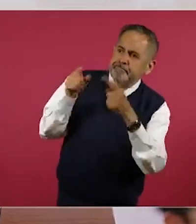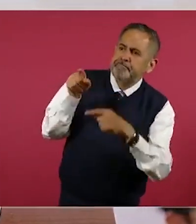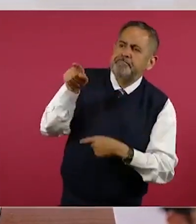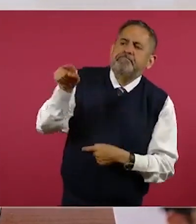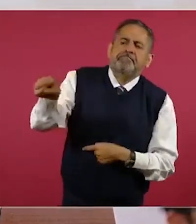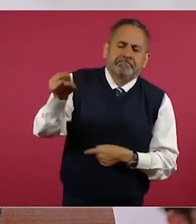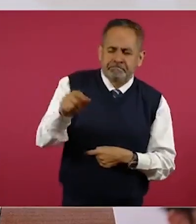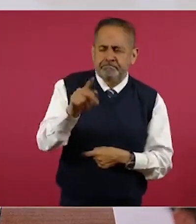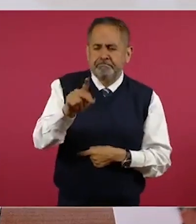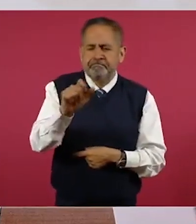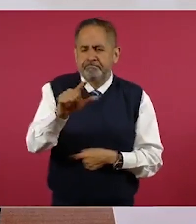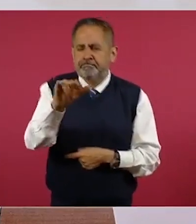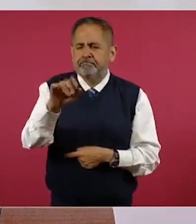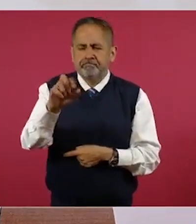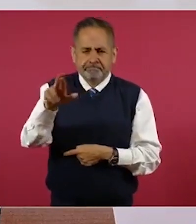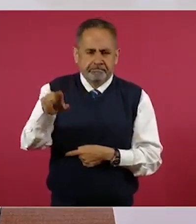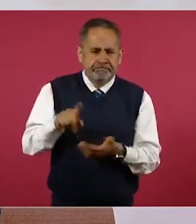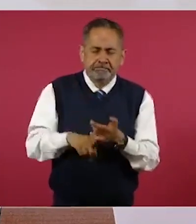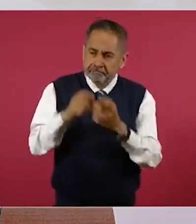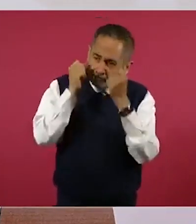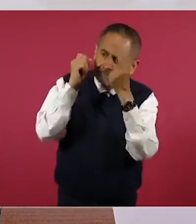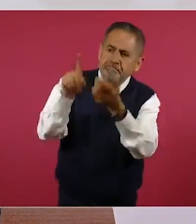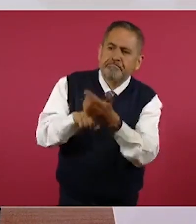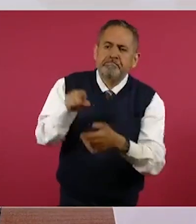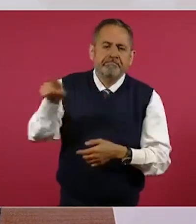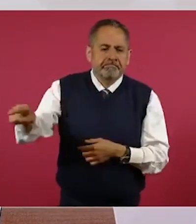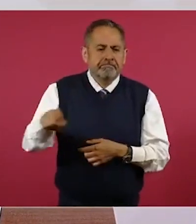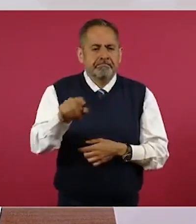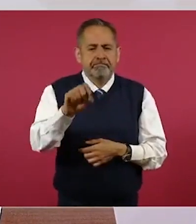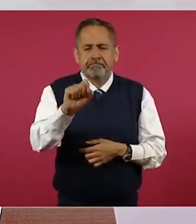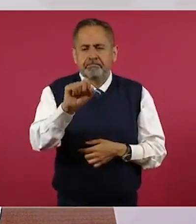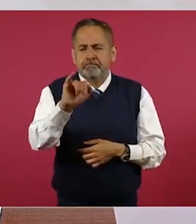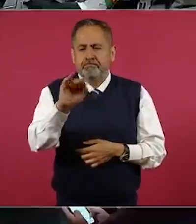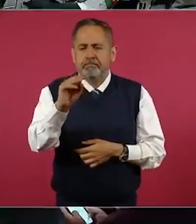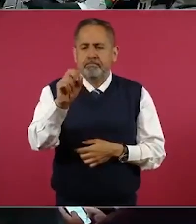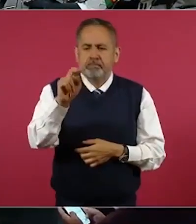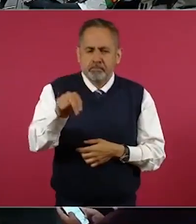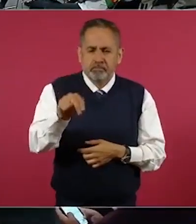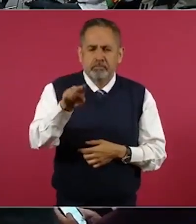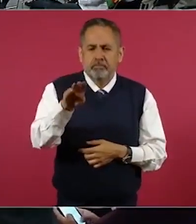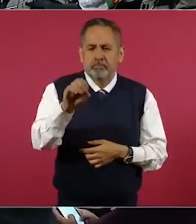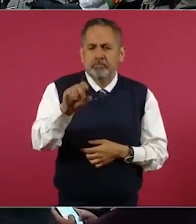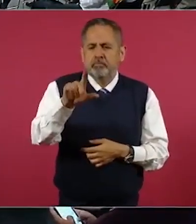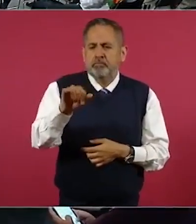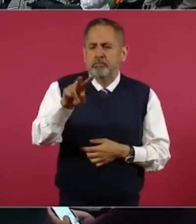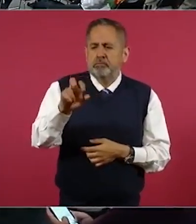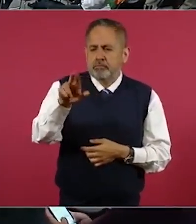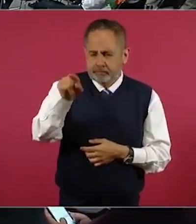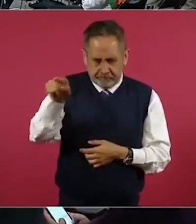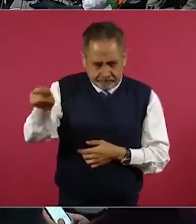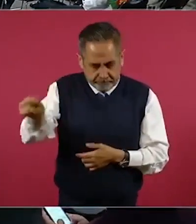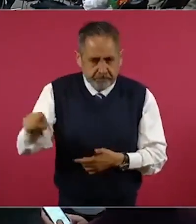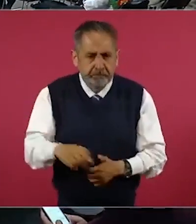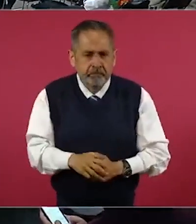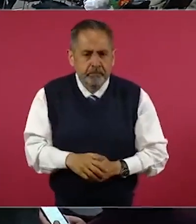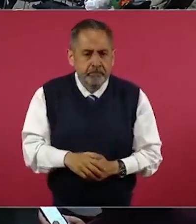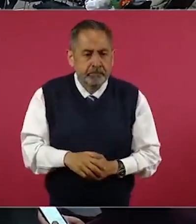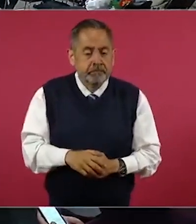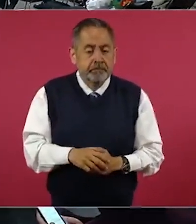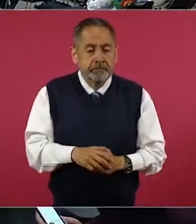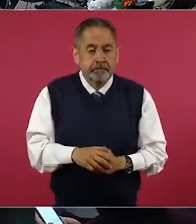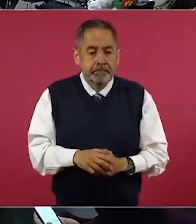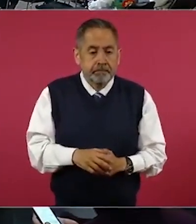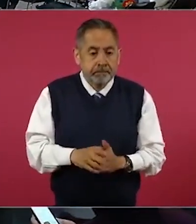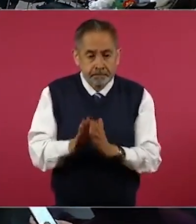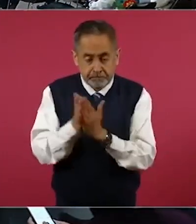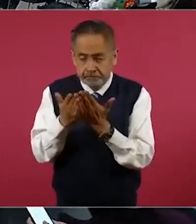a Simón Bolívar y hay una parte Ahí está en en el libro